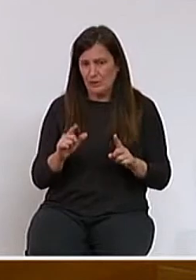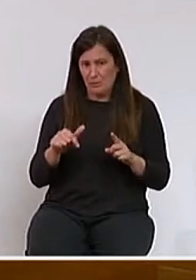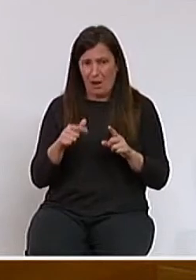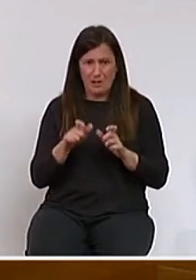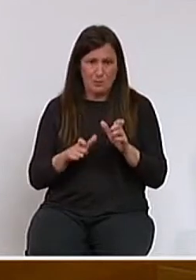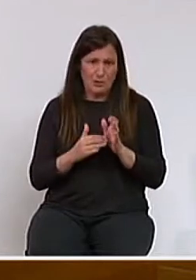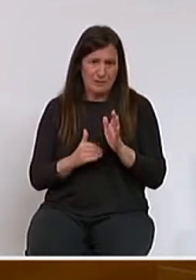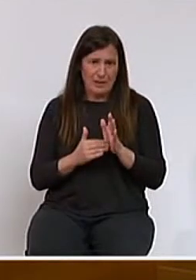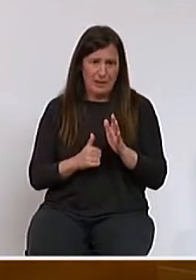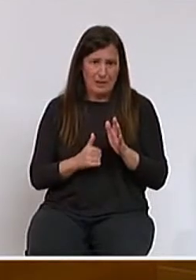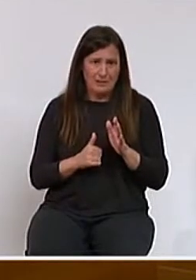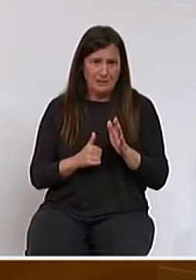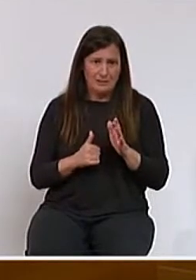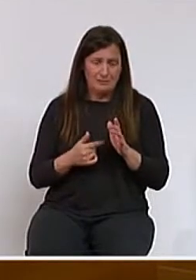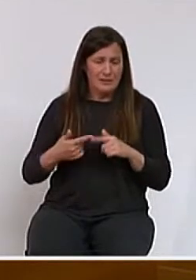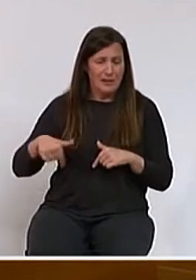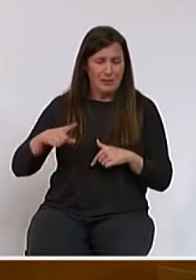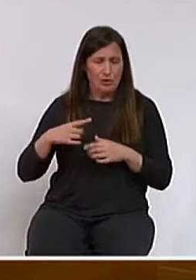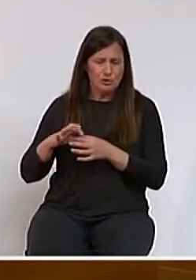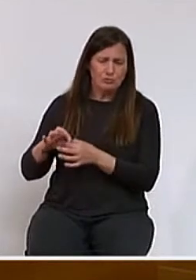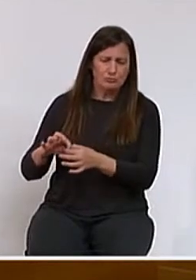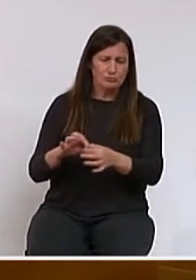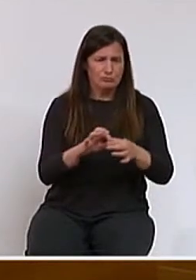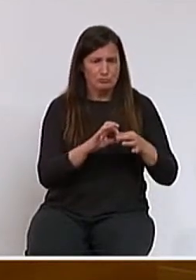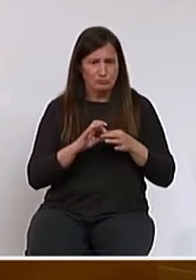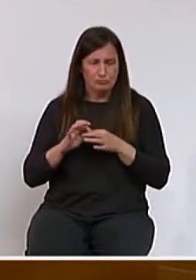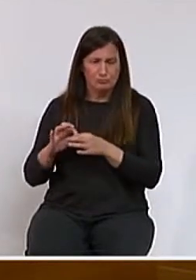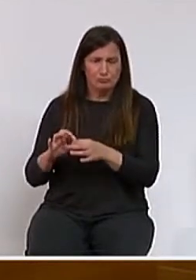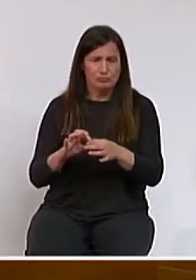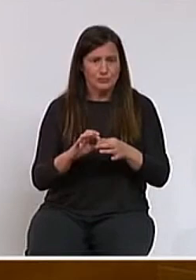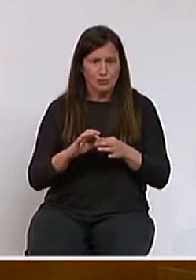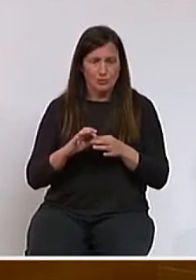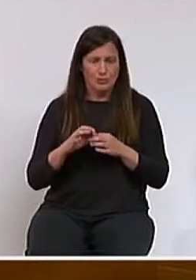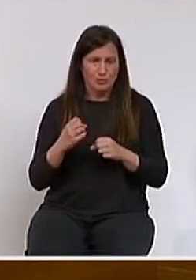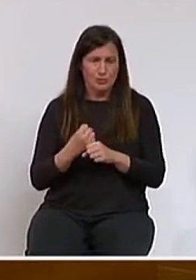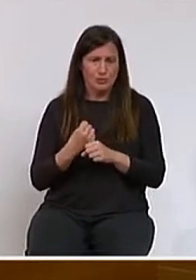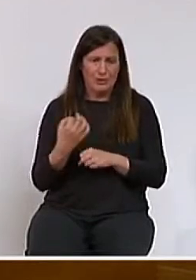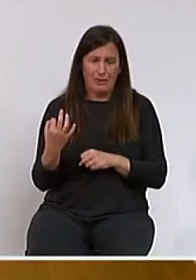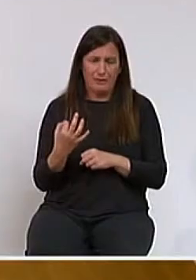valencianos. Deberíamos remar todos en la misma dirección. Muchas gracias.